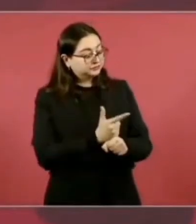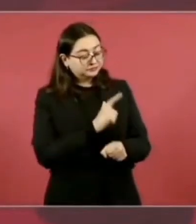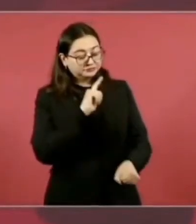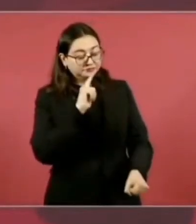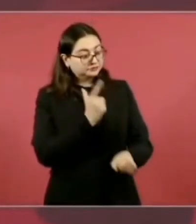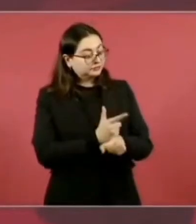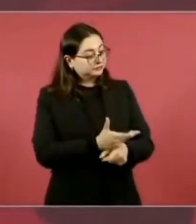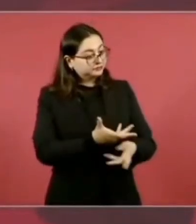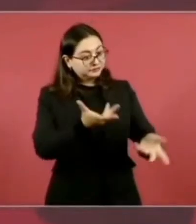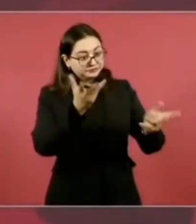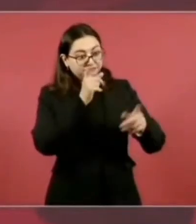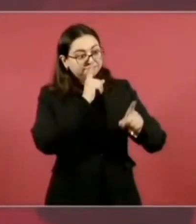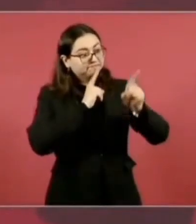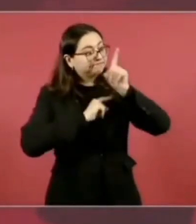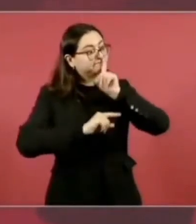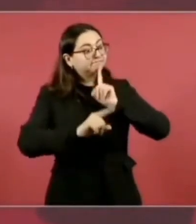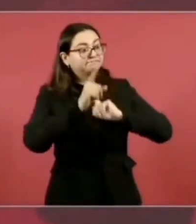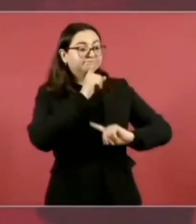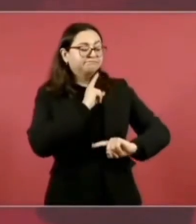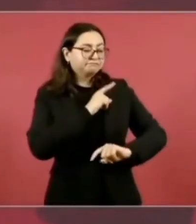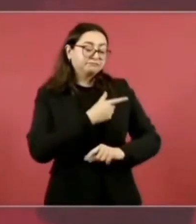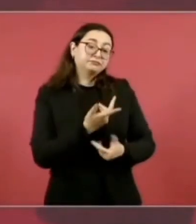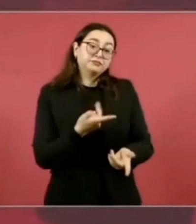Así son las cosas, ¿no?